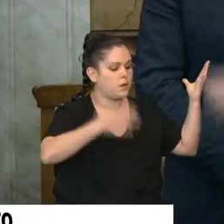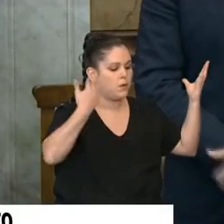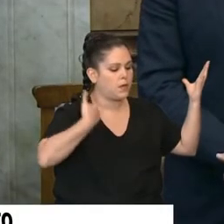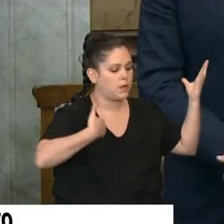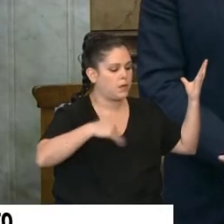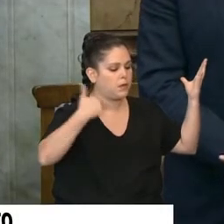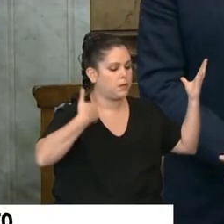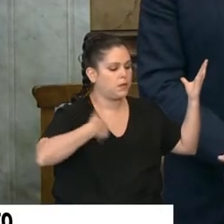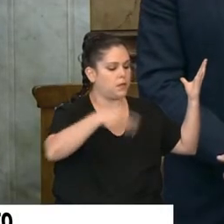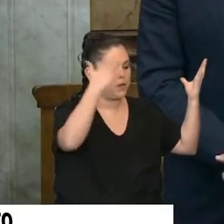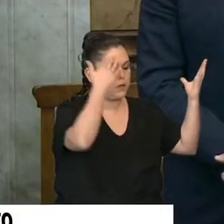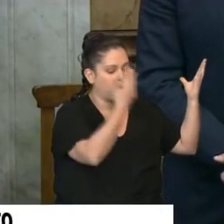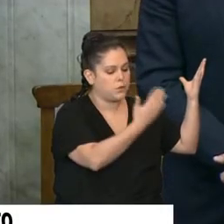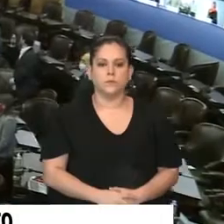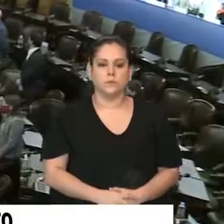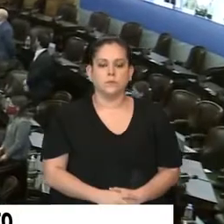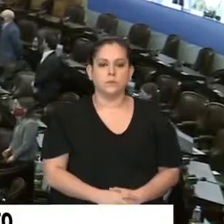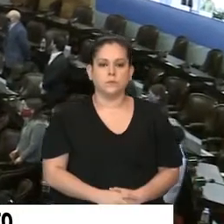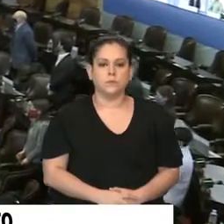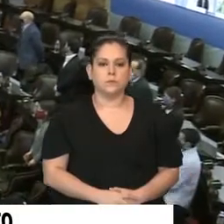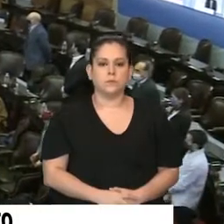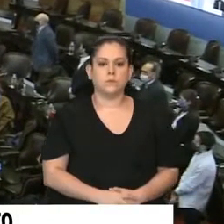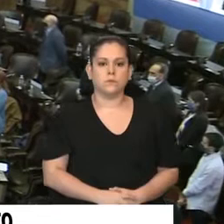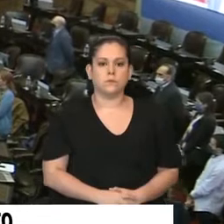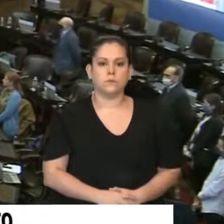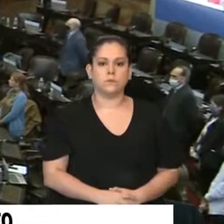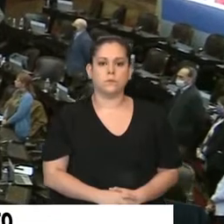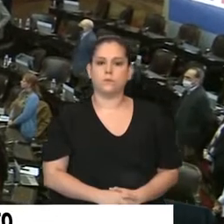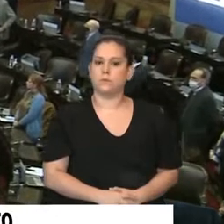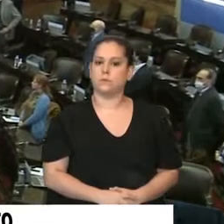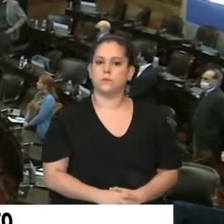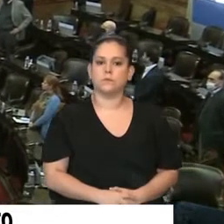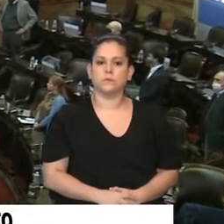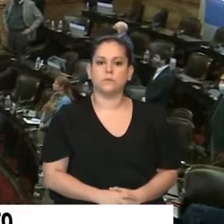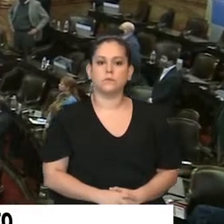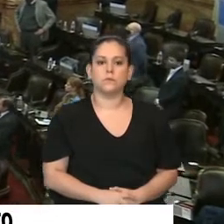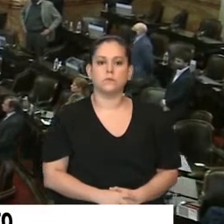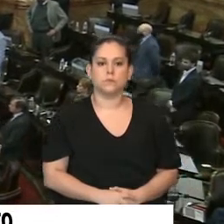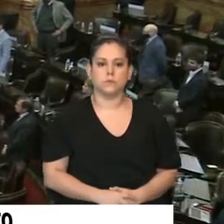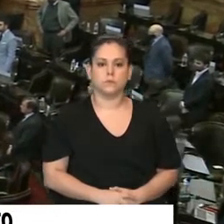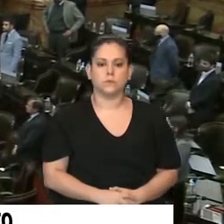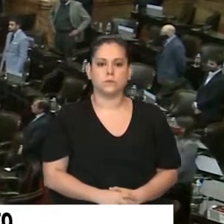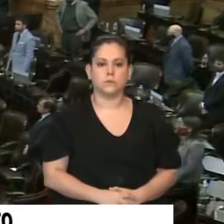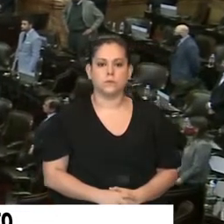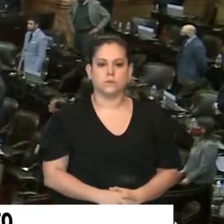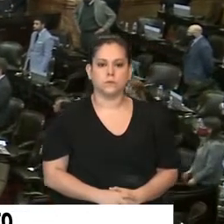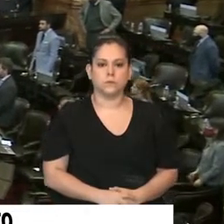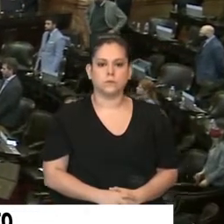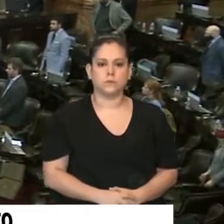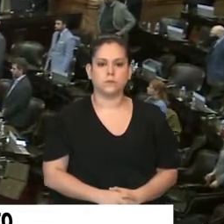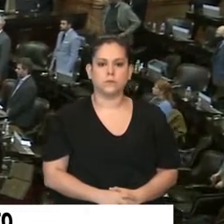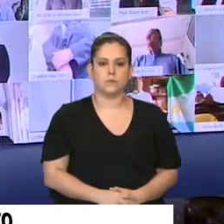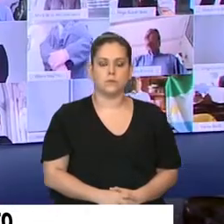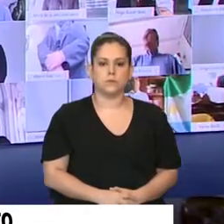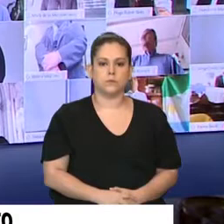se realizó con éxito la tercera sesión de manera remota en la cámara de diputados los legisladores dieron media sanción